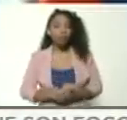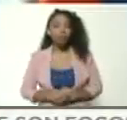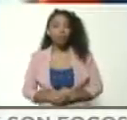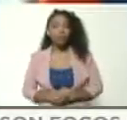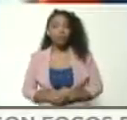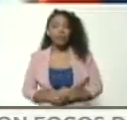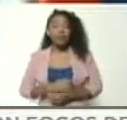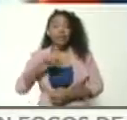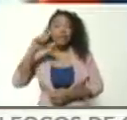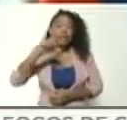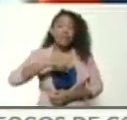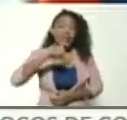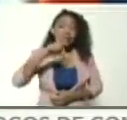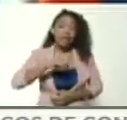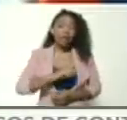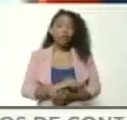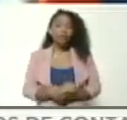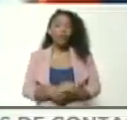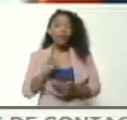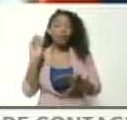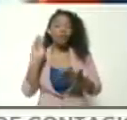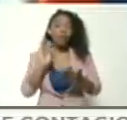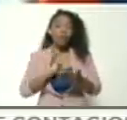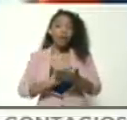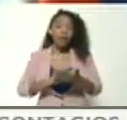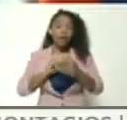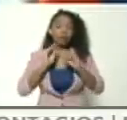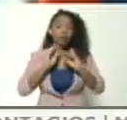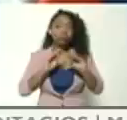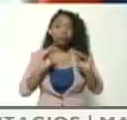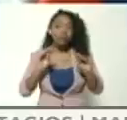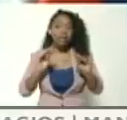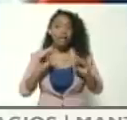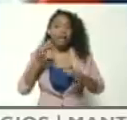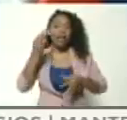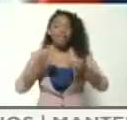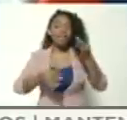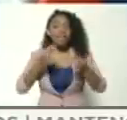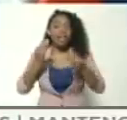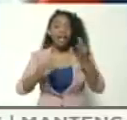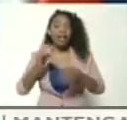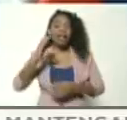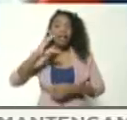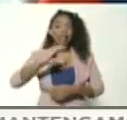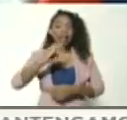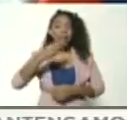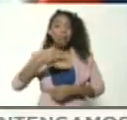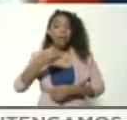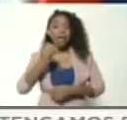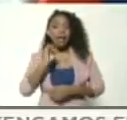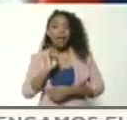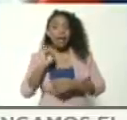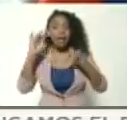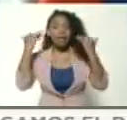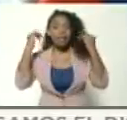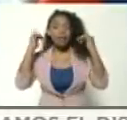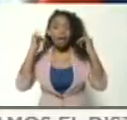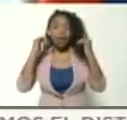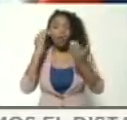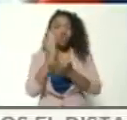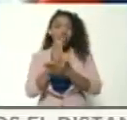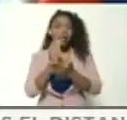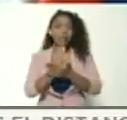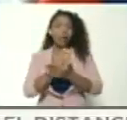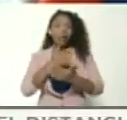Es necesario poner de manifiesto que la Fiscalía de la CPI ha celebrado siempre consultas